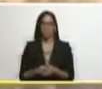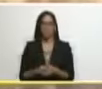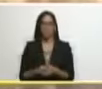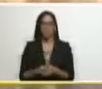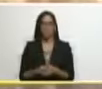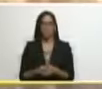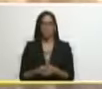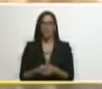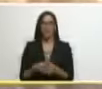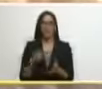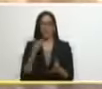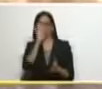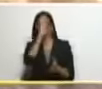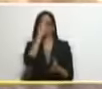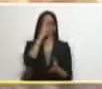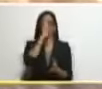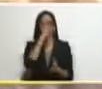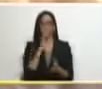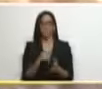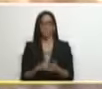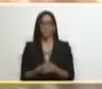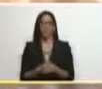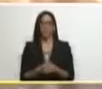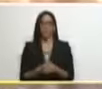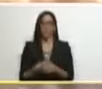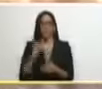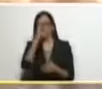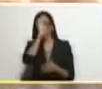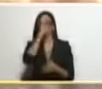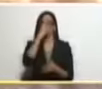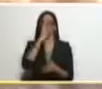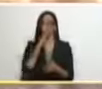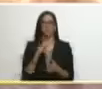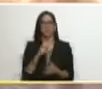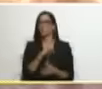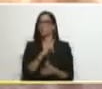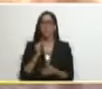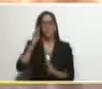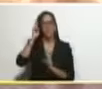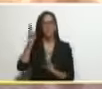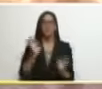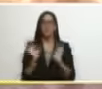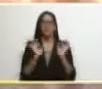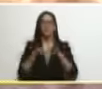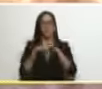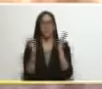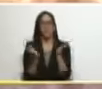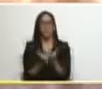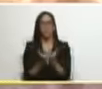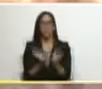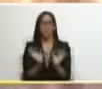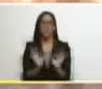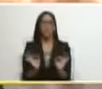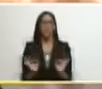a los jabonosos, a los guabinosos. No los respeta nadie en este mundo,